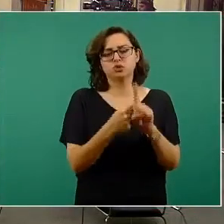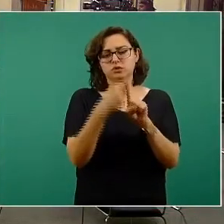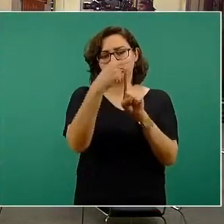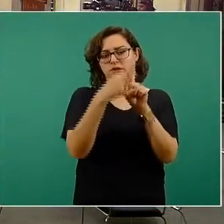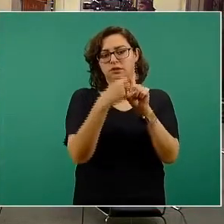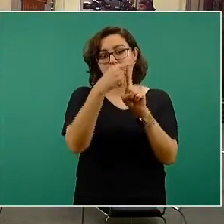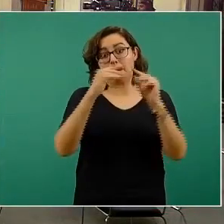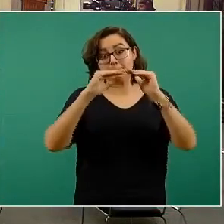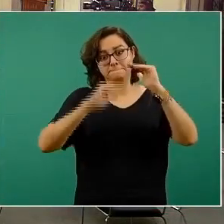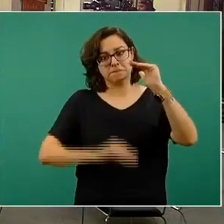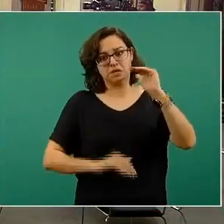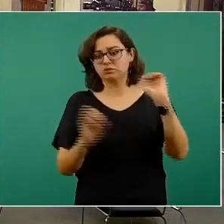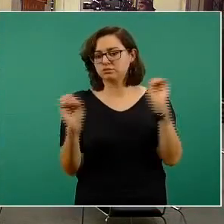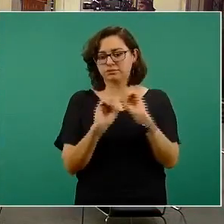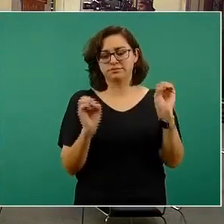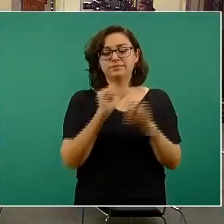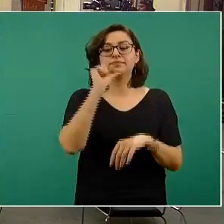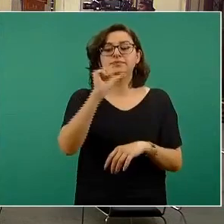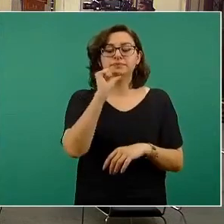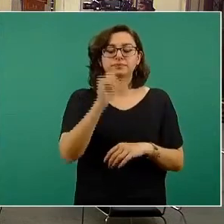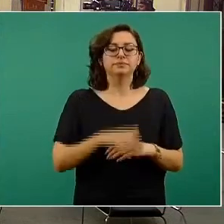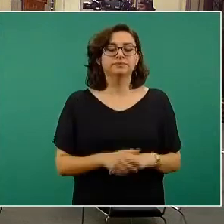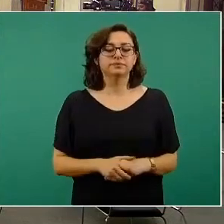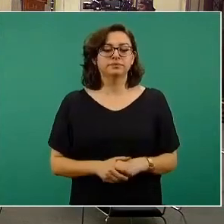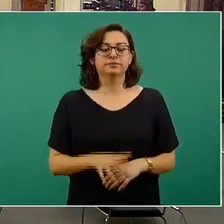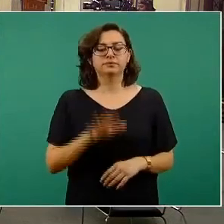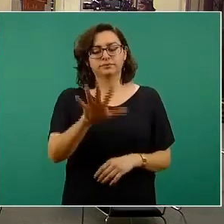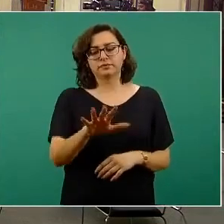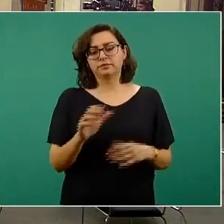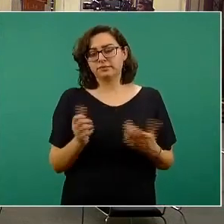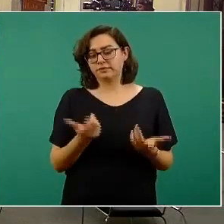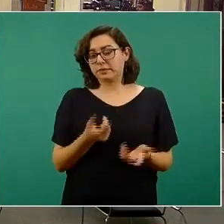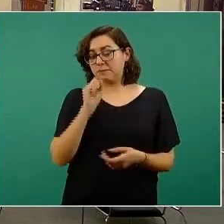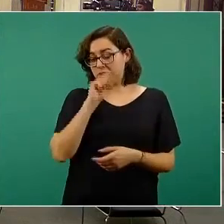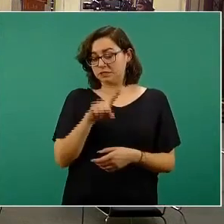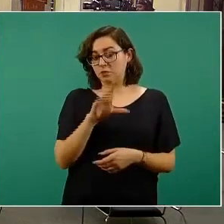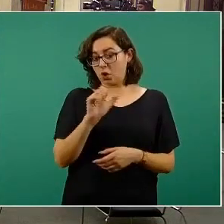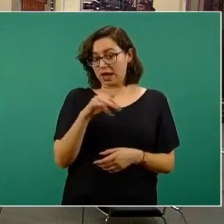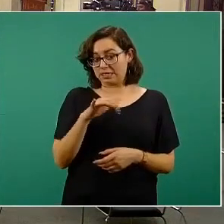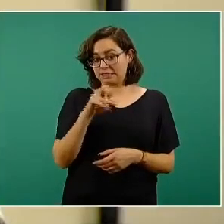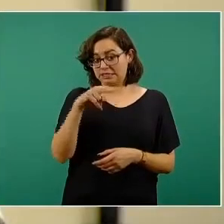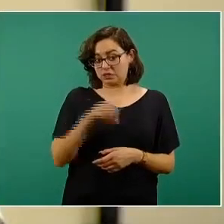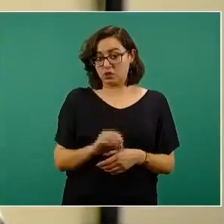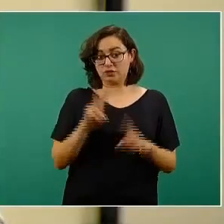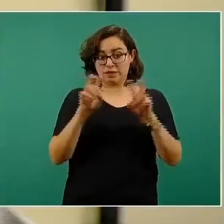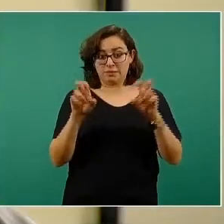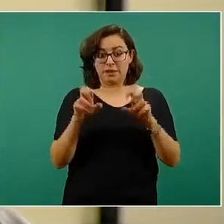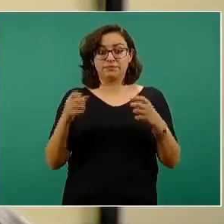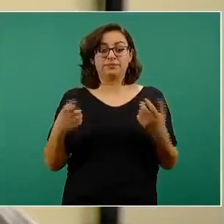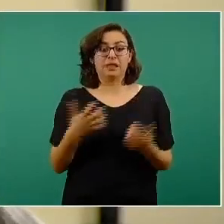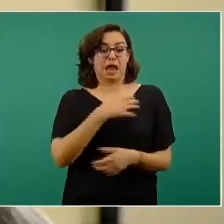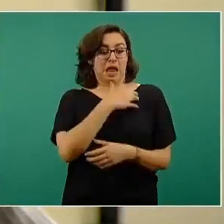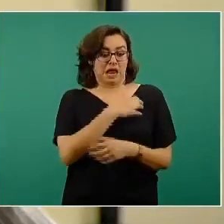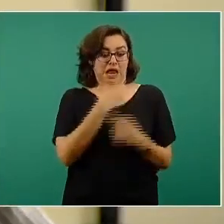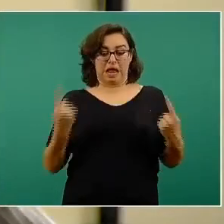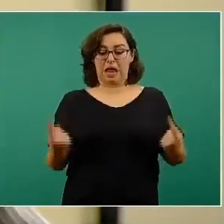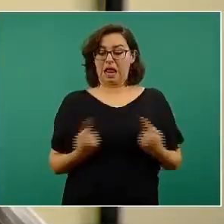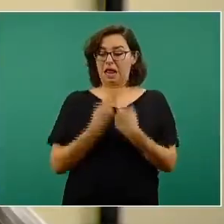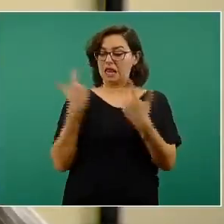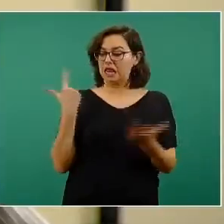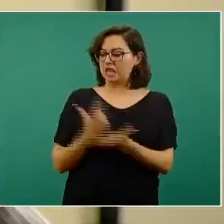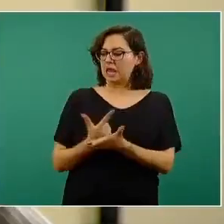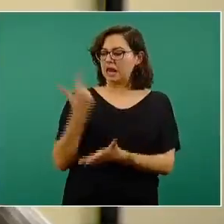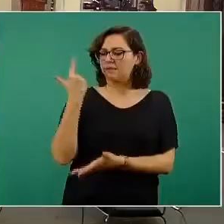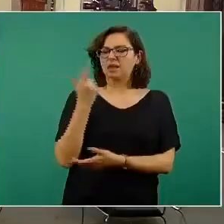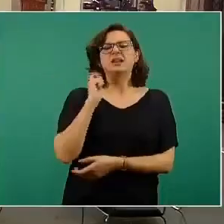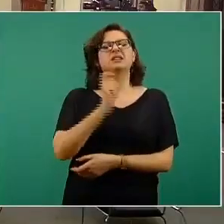la única contraindicación para vacunarse es no tener alergias graves, pero la gente nos pregunta qué se considera una alergia grave y qué no